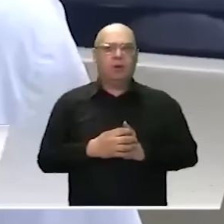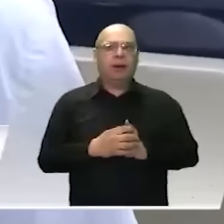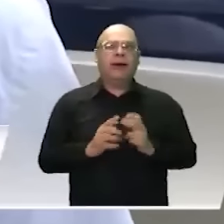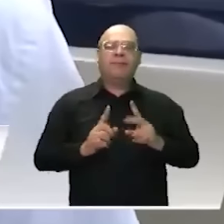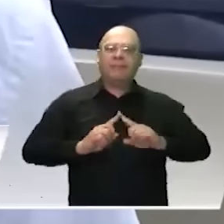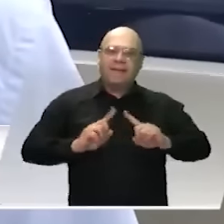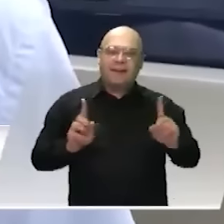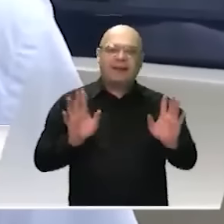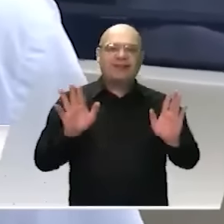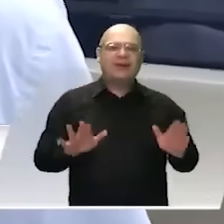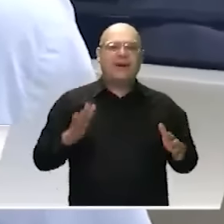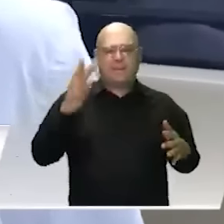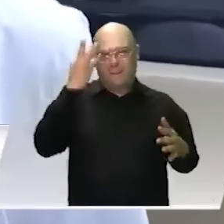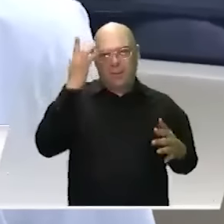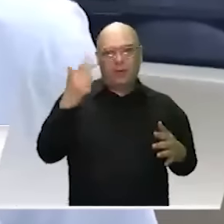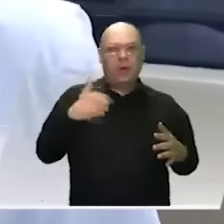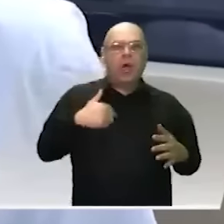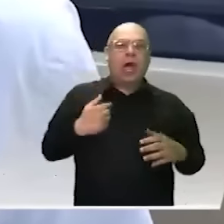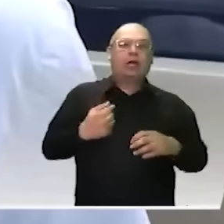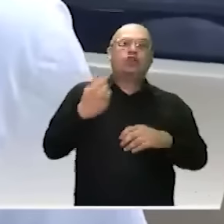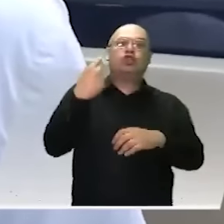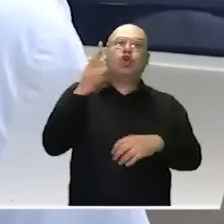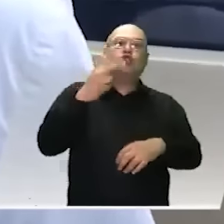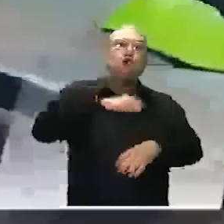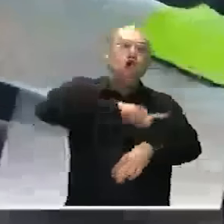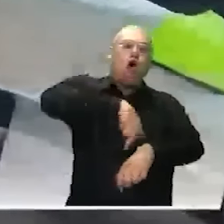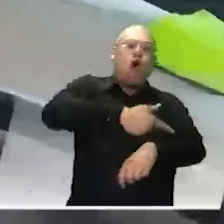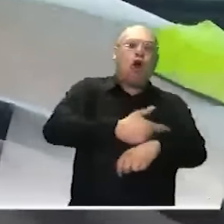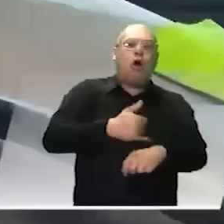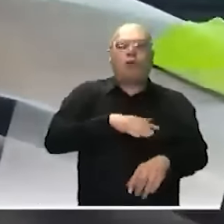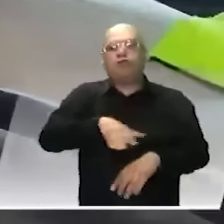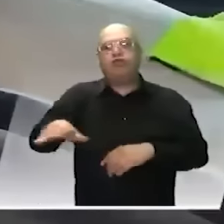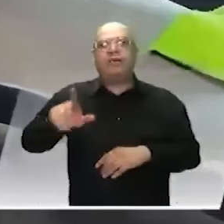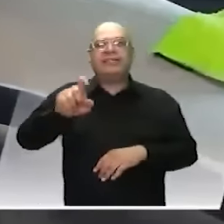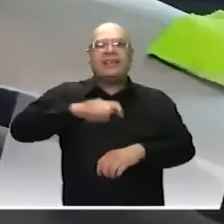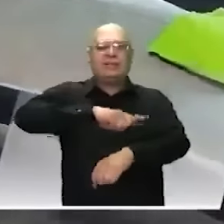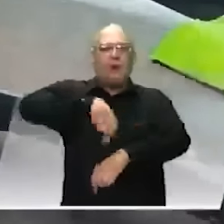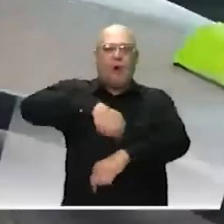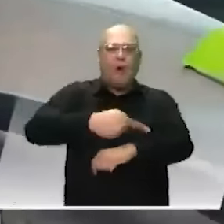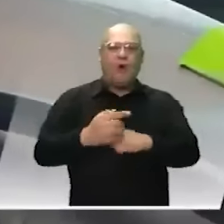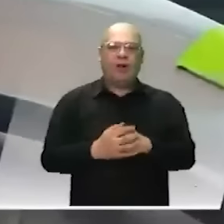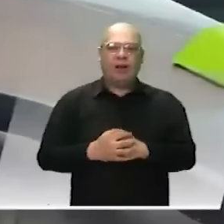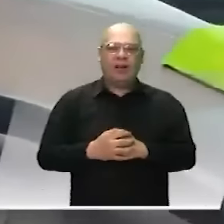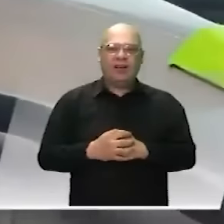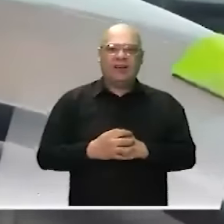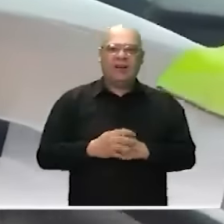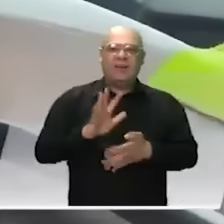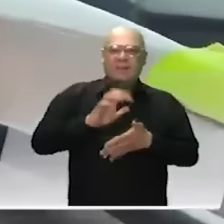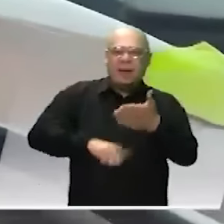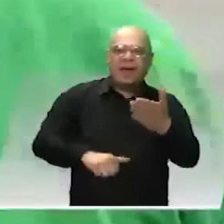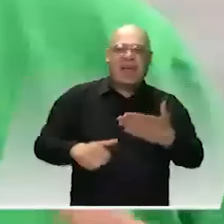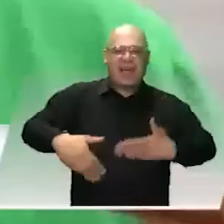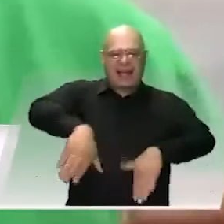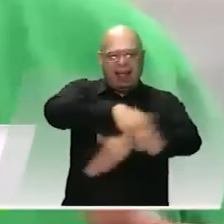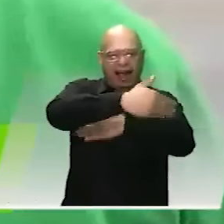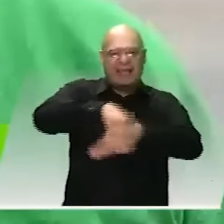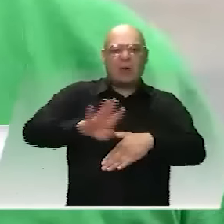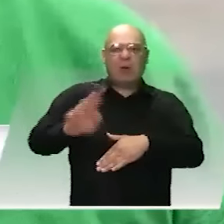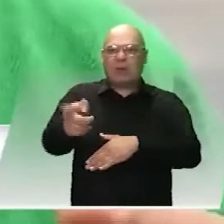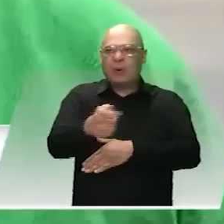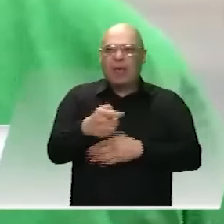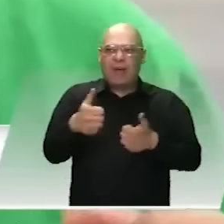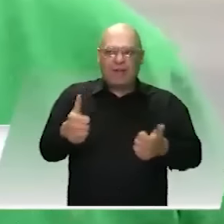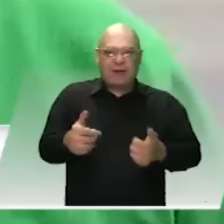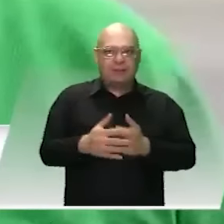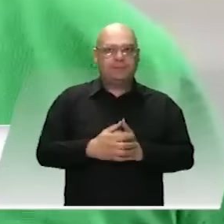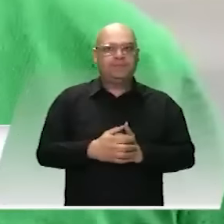porque anteriormente nos gastamos 12 horas, ya nos gastamos 6. Ya el carro ya no se daña, ya las vías son 4G. Por eso estamos dispuestos